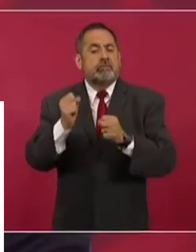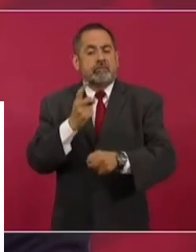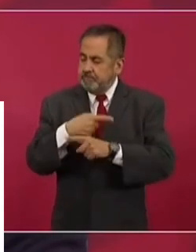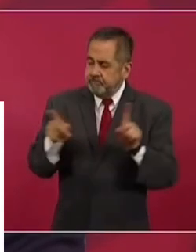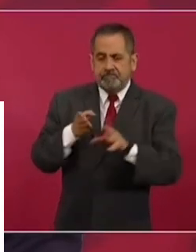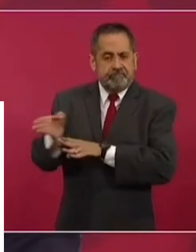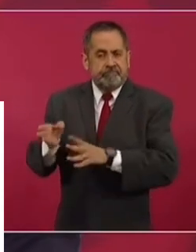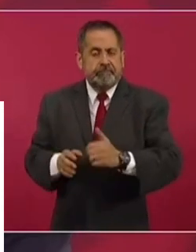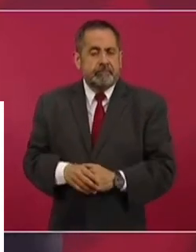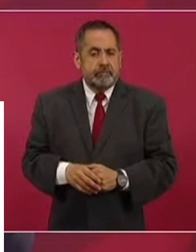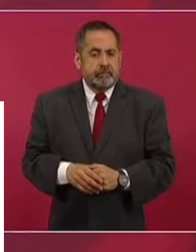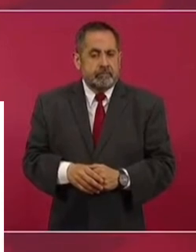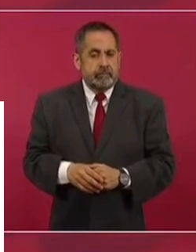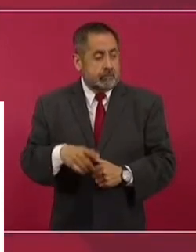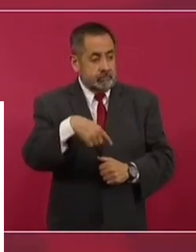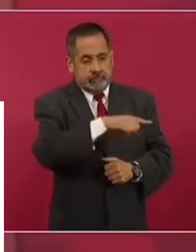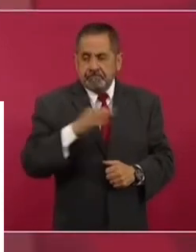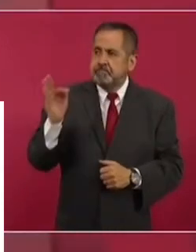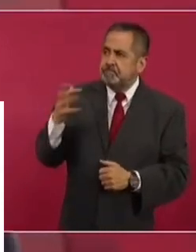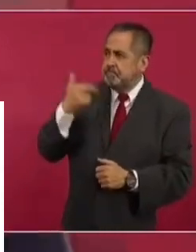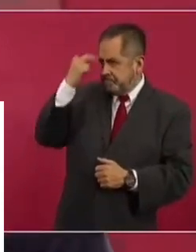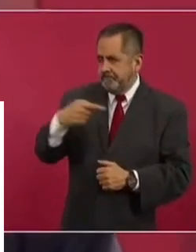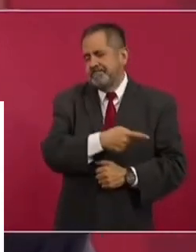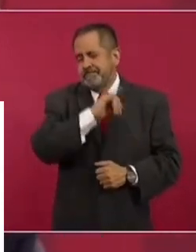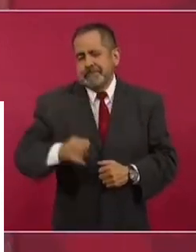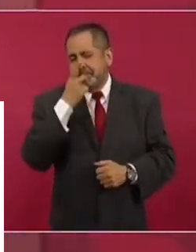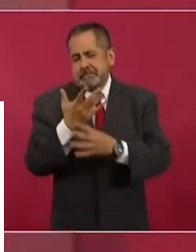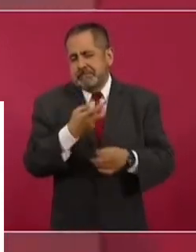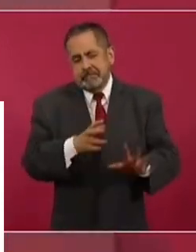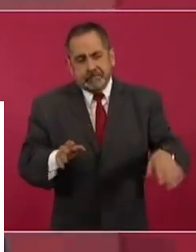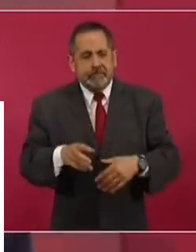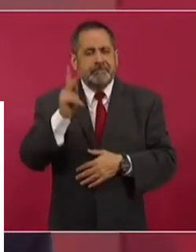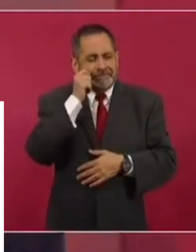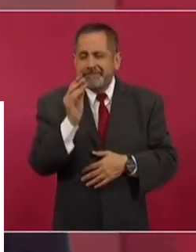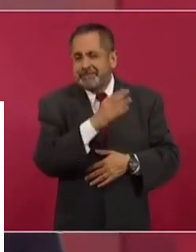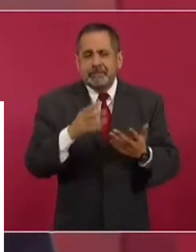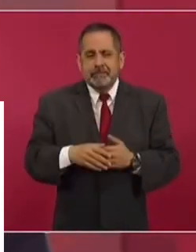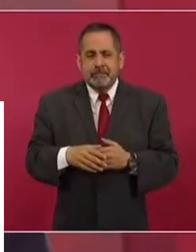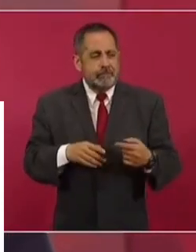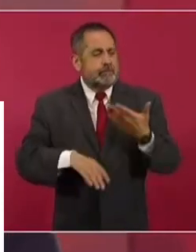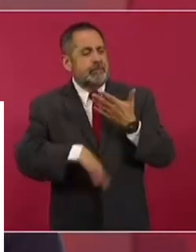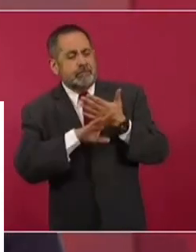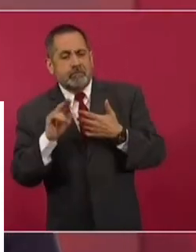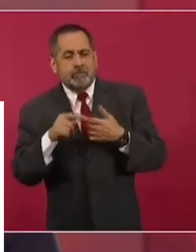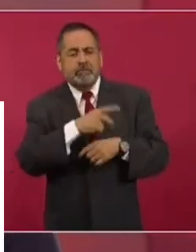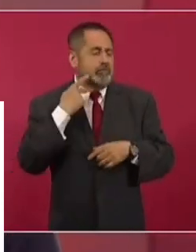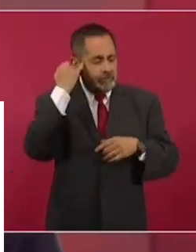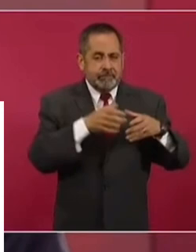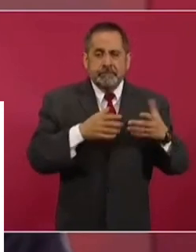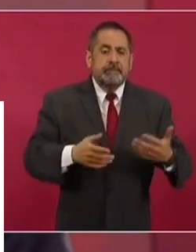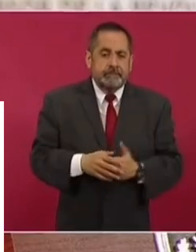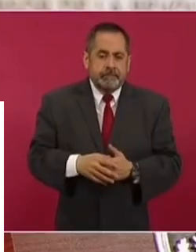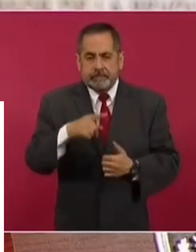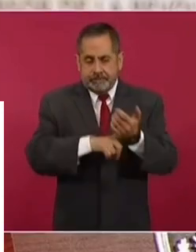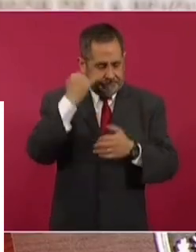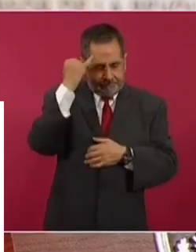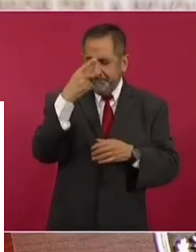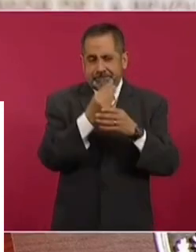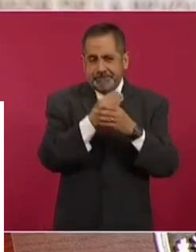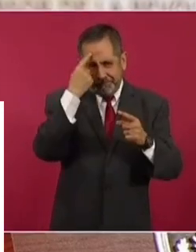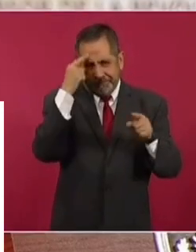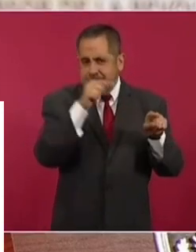seguridad. ¿Cuándo lo van a reconocer nuestros adversarios? No, nunca. Pero no solo porque estén en contra de nosotros, por cuestiones políticas. Es un asunto